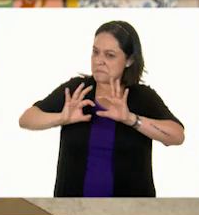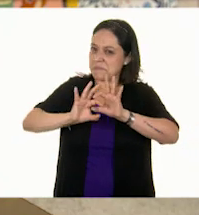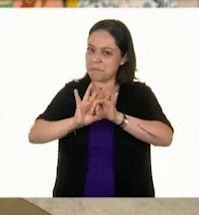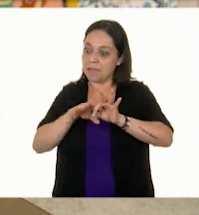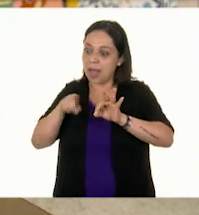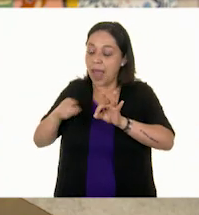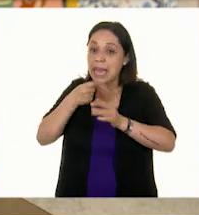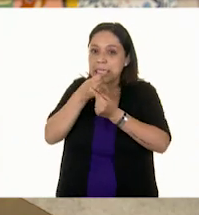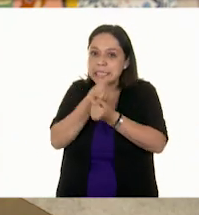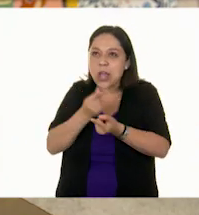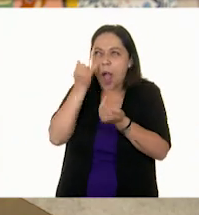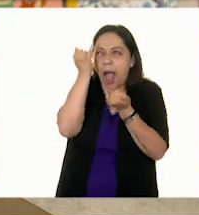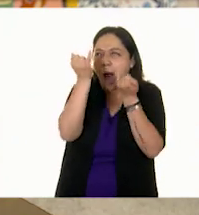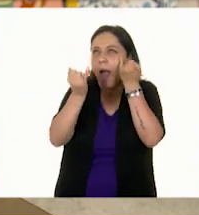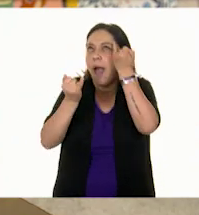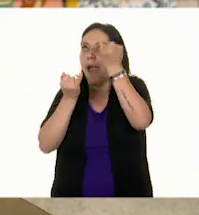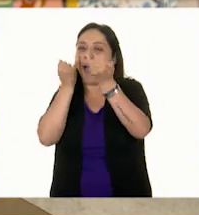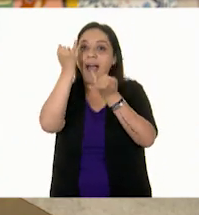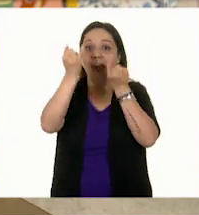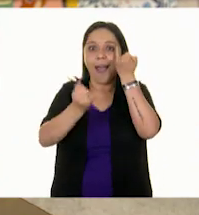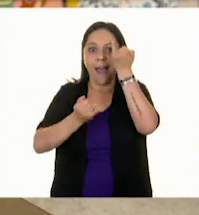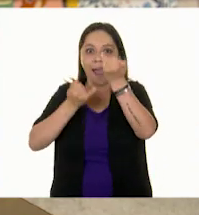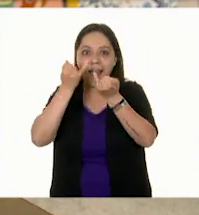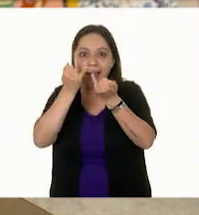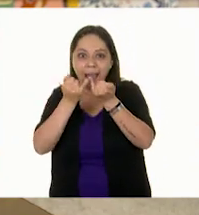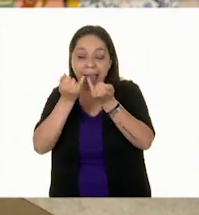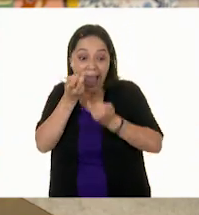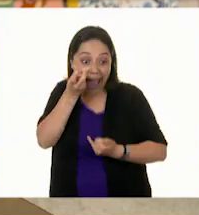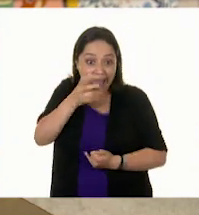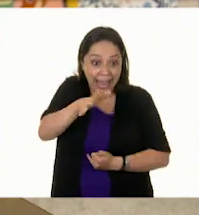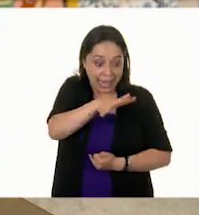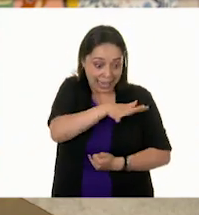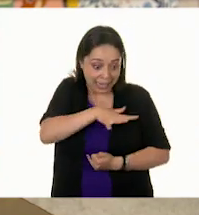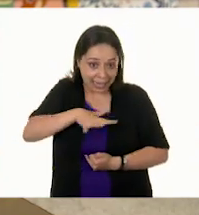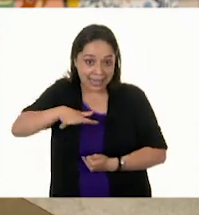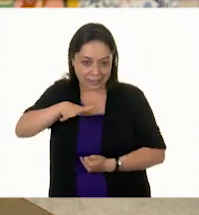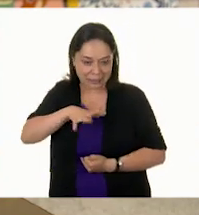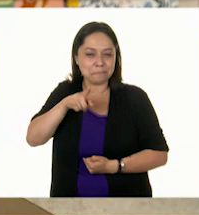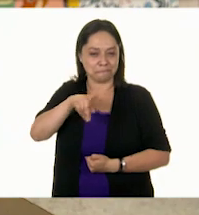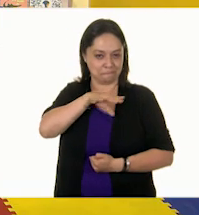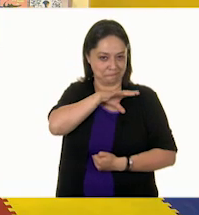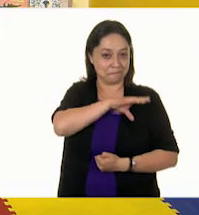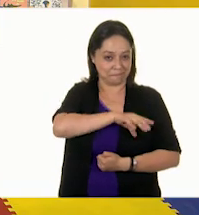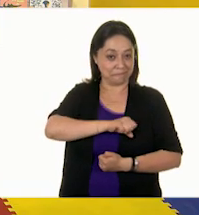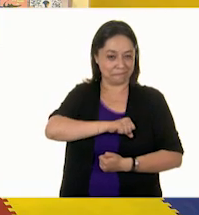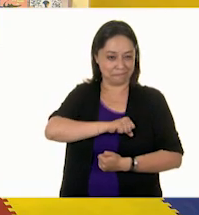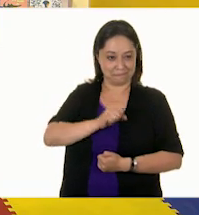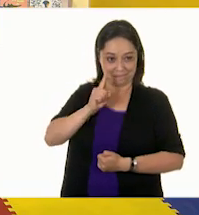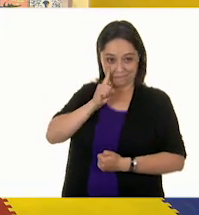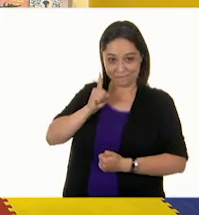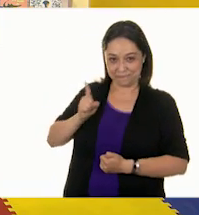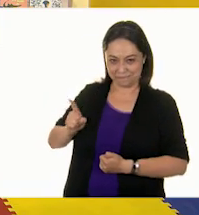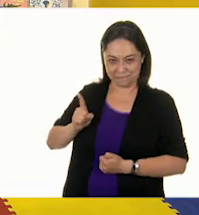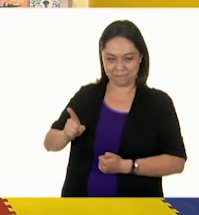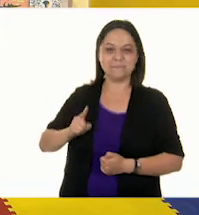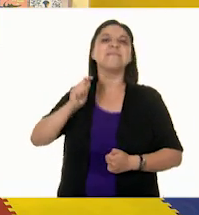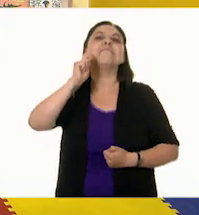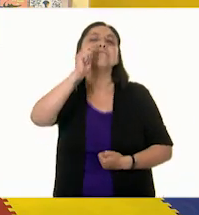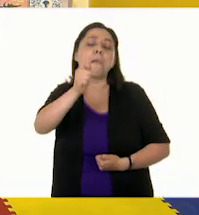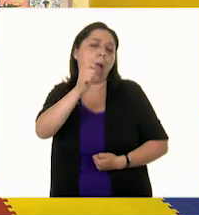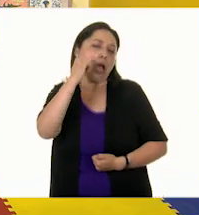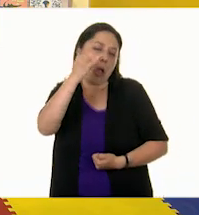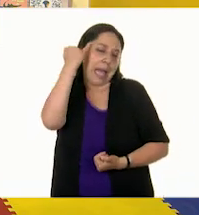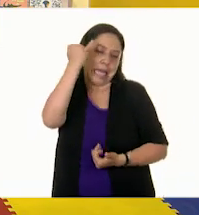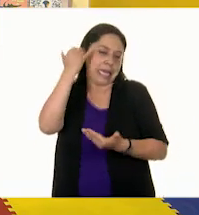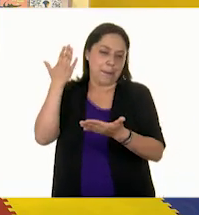creativas de las niñas y los niños, lo que hay aquí les va a encantar. Es una excelente